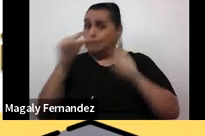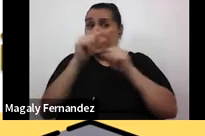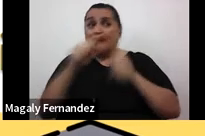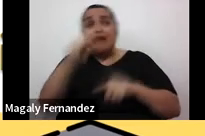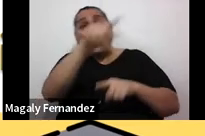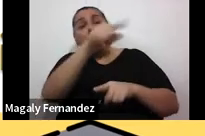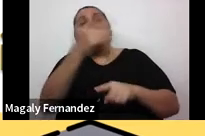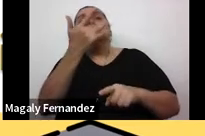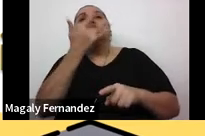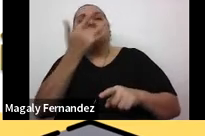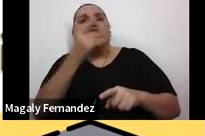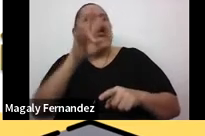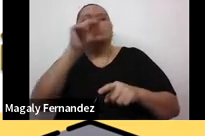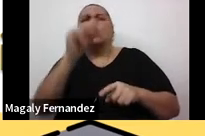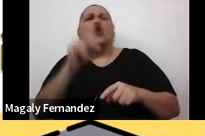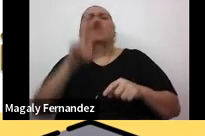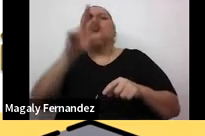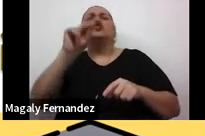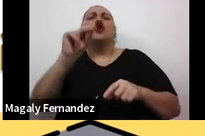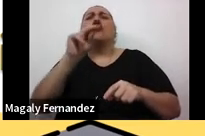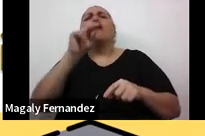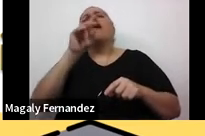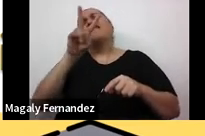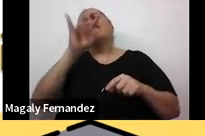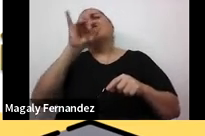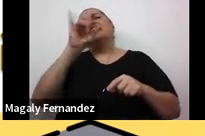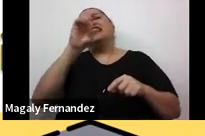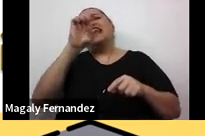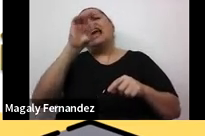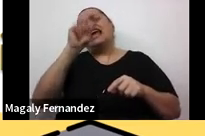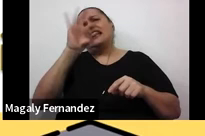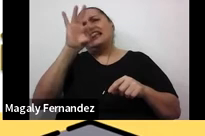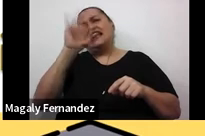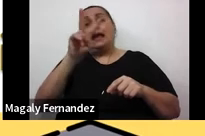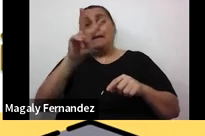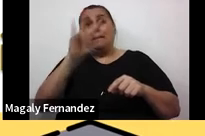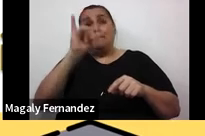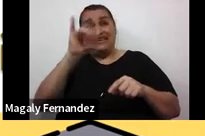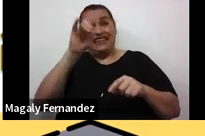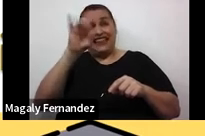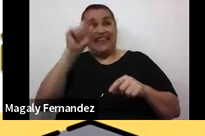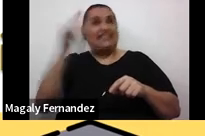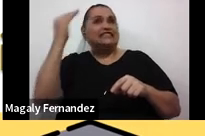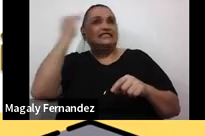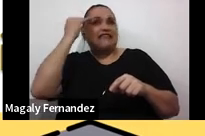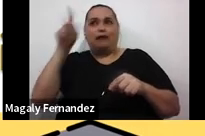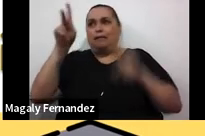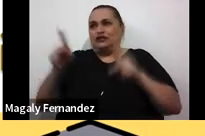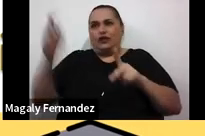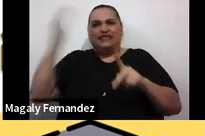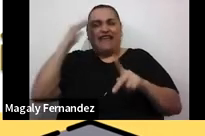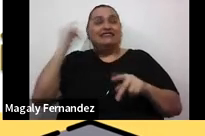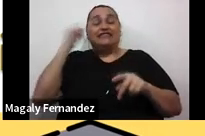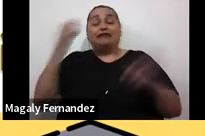no no Vidente porque no Vidente bien porque evidente es el que sabe que número va a salir más tarde